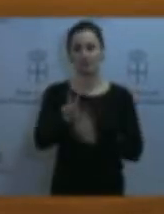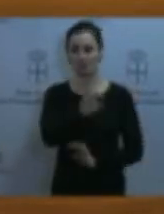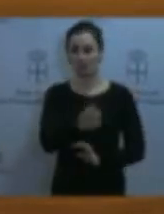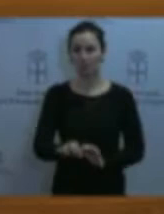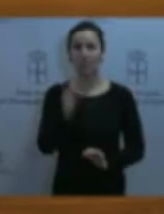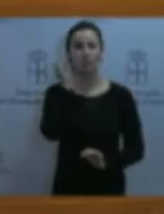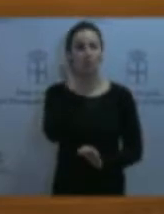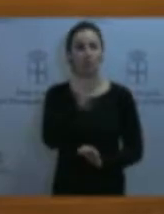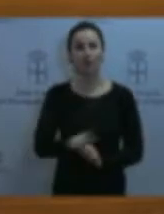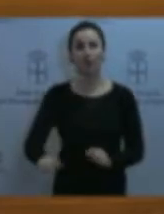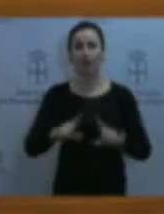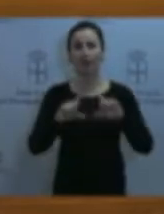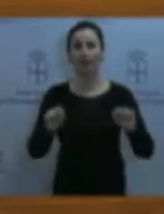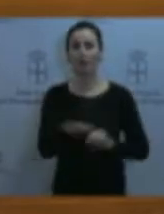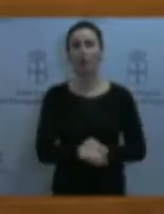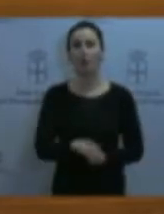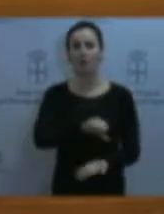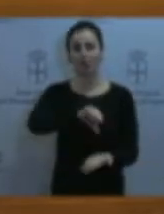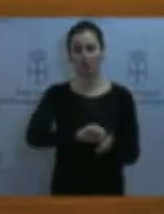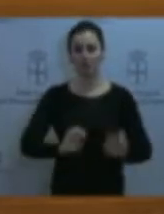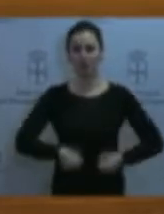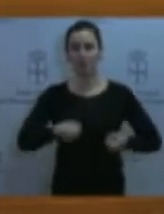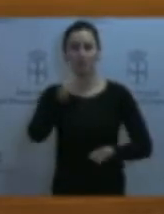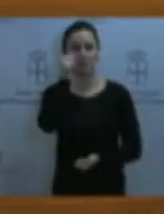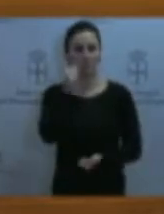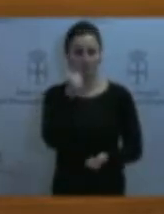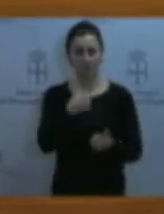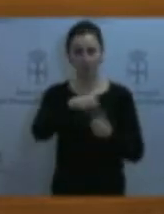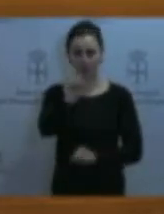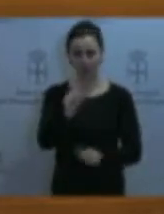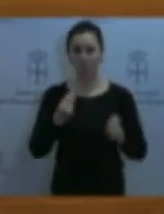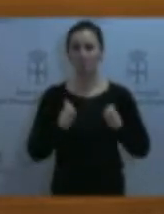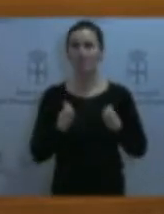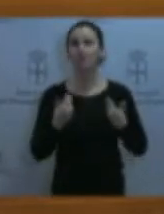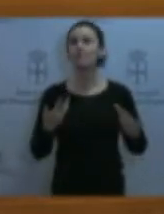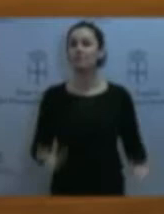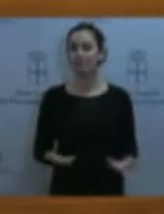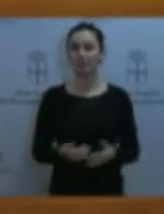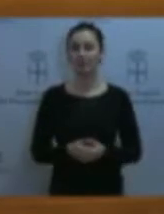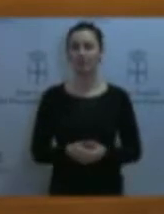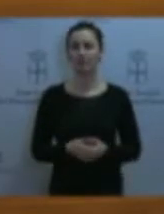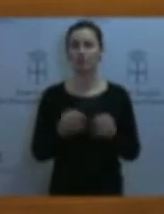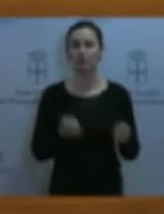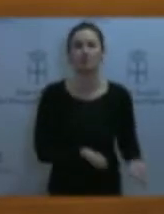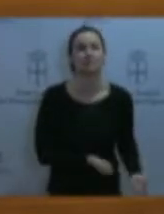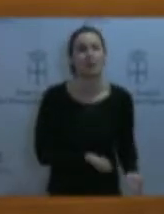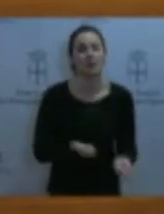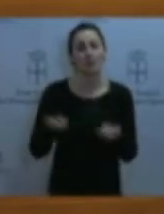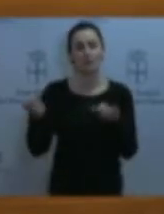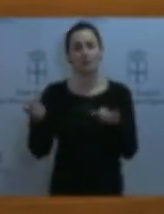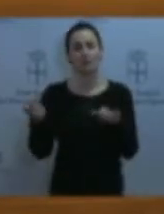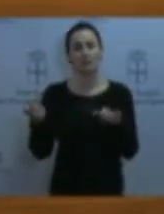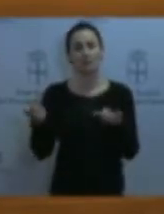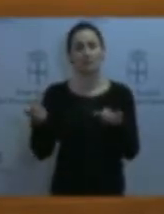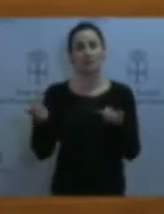en Avilés, Oviedo y Gijón. Por lo tanto, las primeras que migran son las mujeres jóvenes rurales, lo que supone que debemos